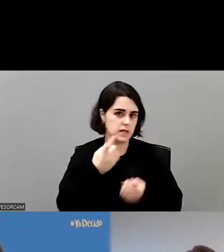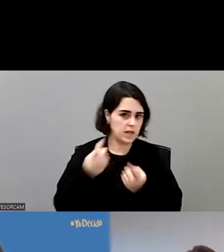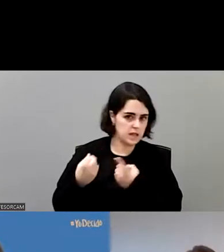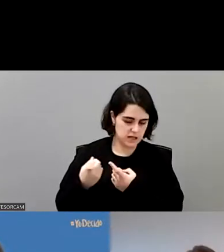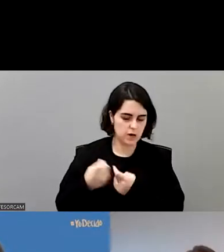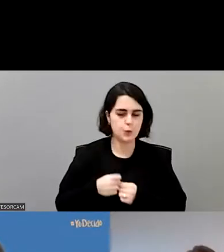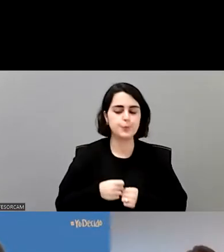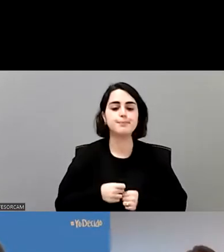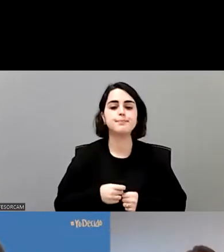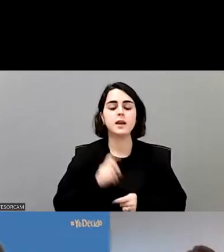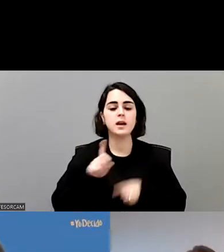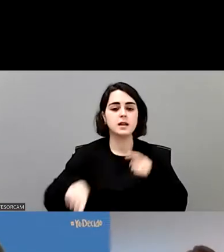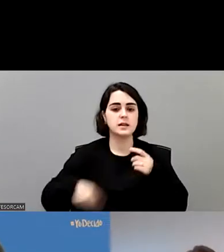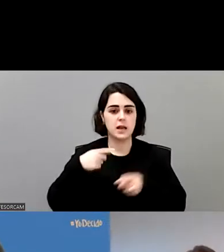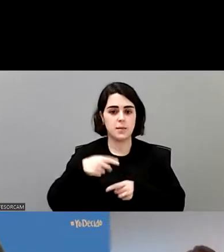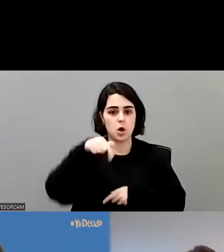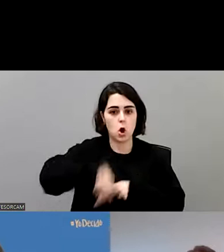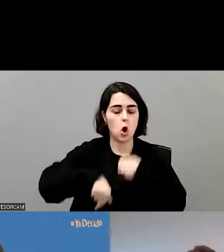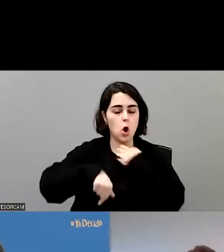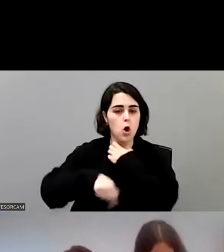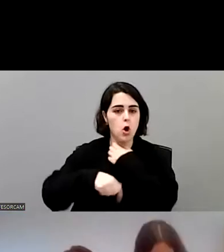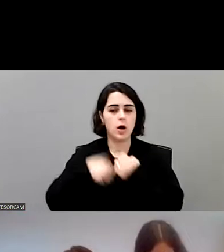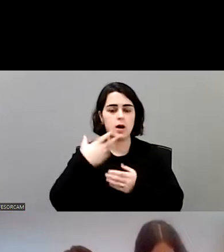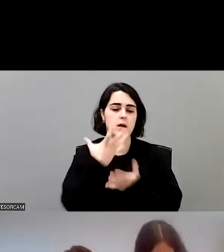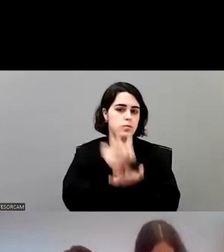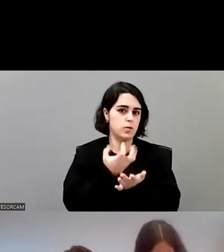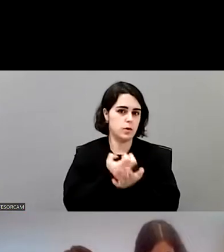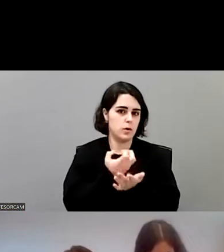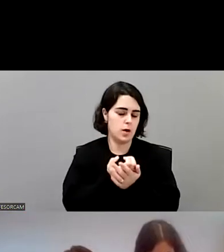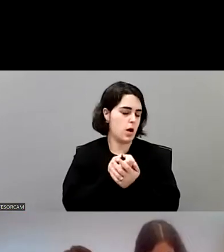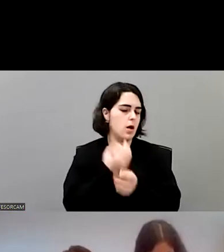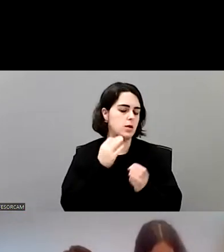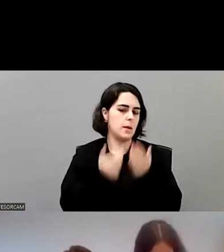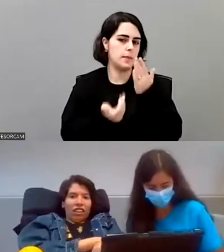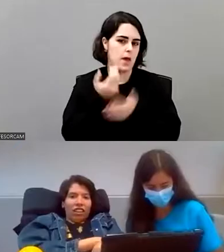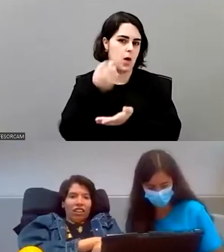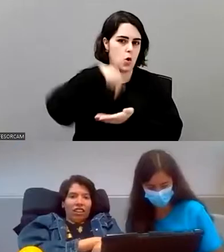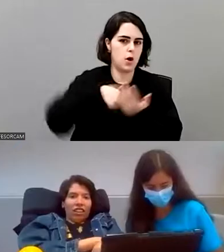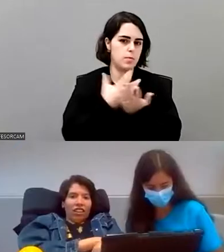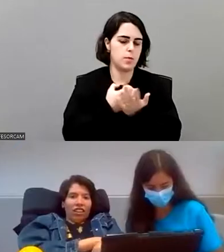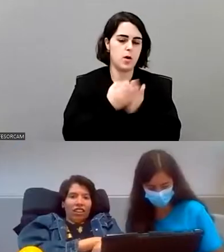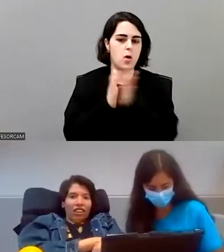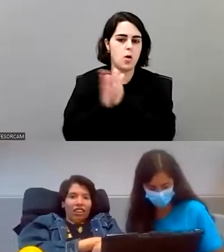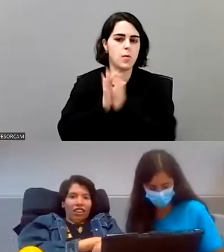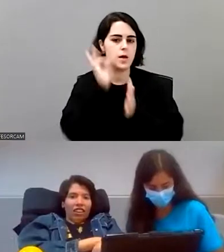poner. Y luego la sesión de hoy será grabada, ya se está grabando, las compañeras lo están